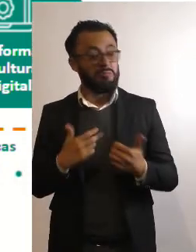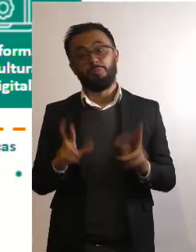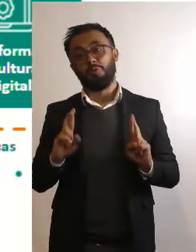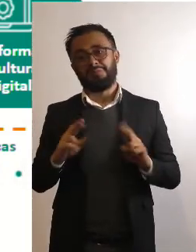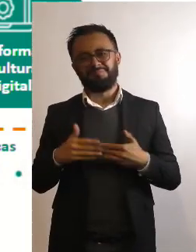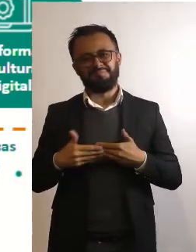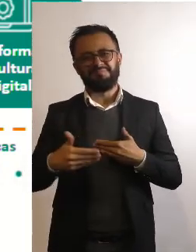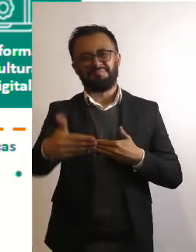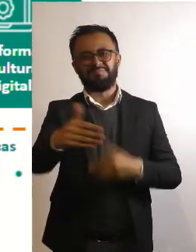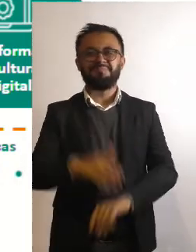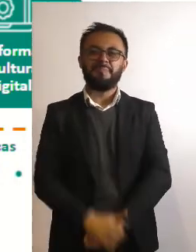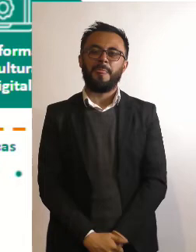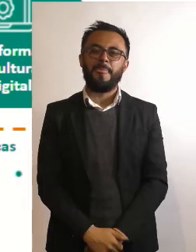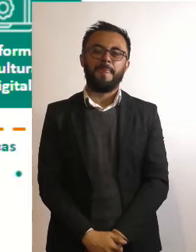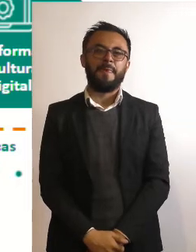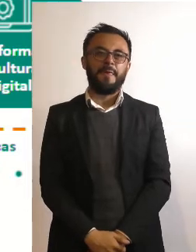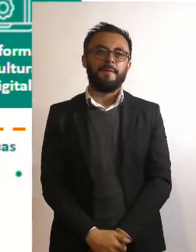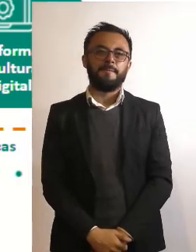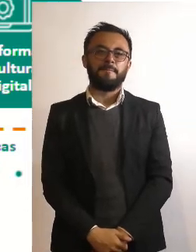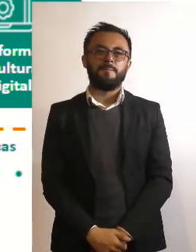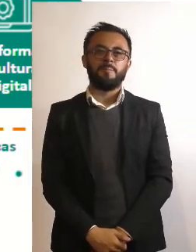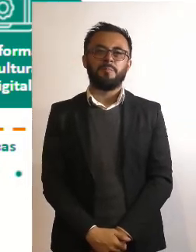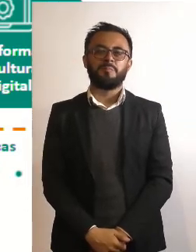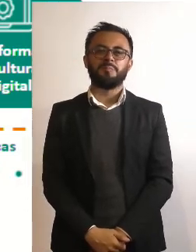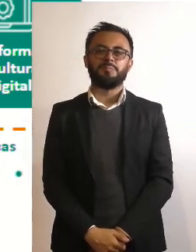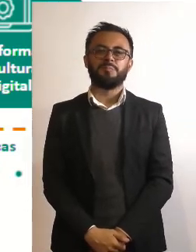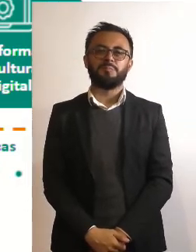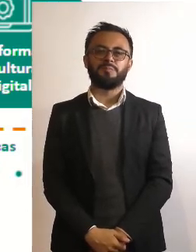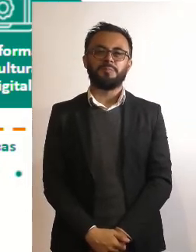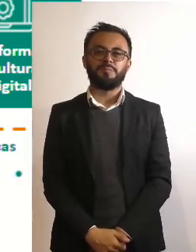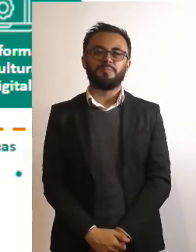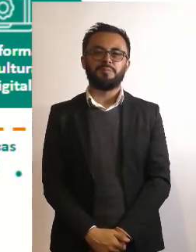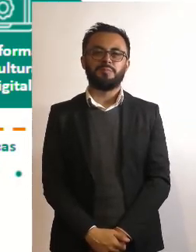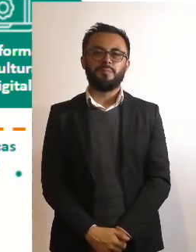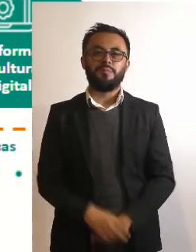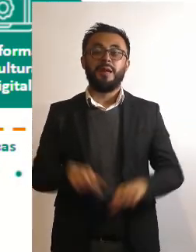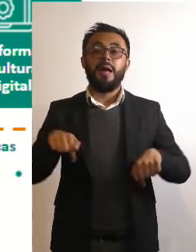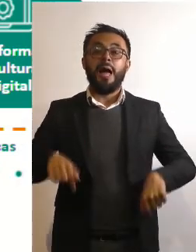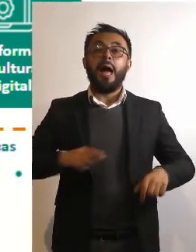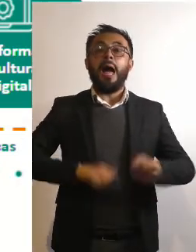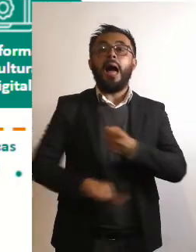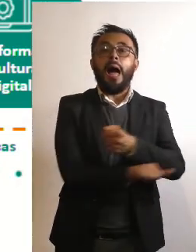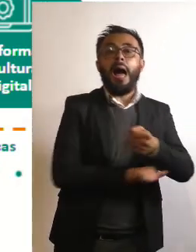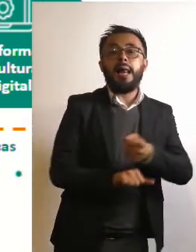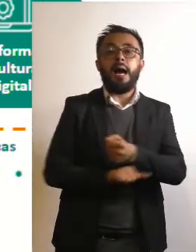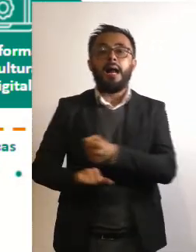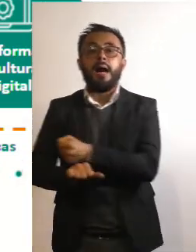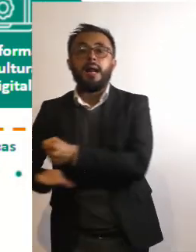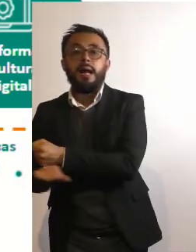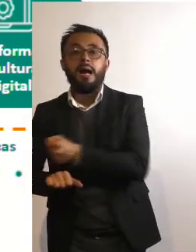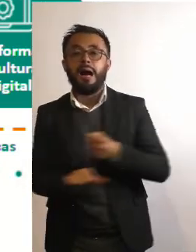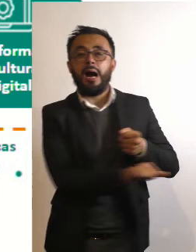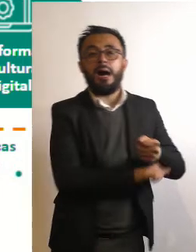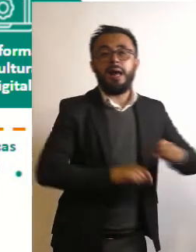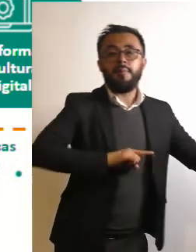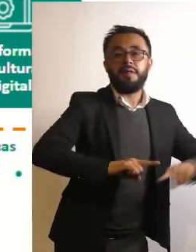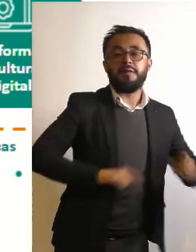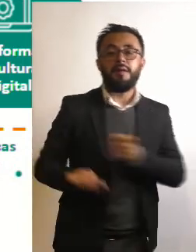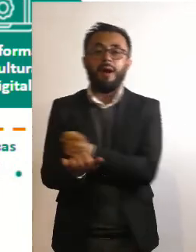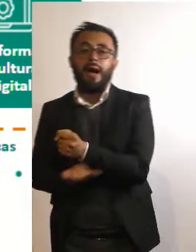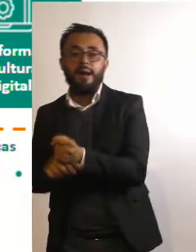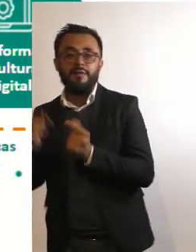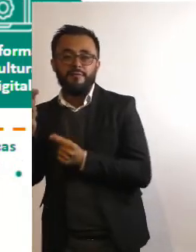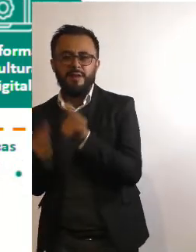Tenemos entonces desde las áreas administrativas y financieras 109 proyectos, 23 de